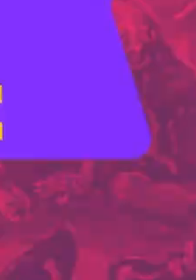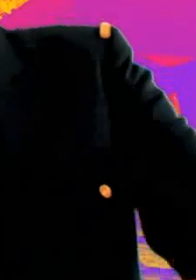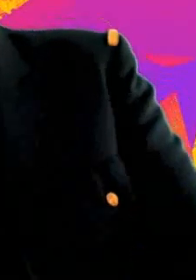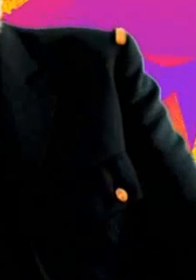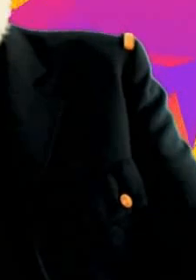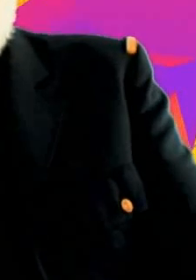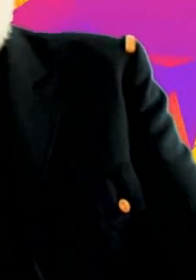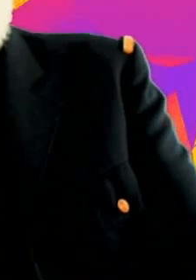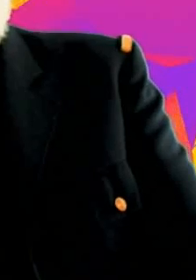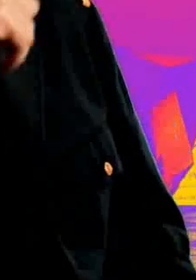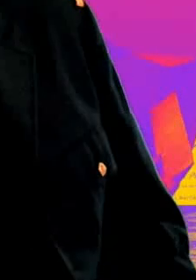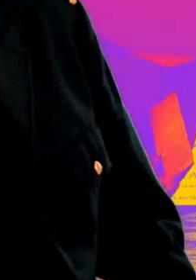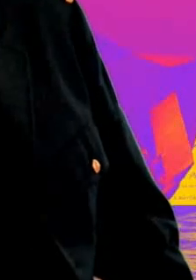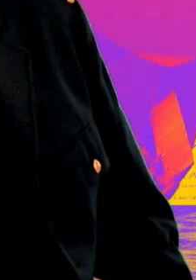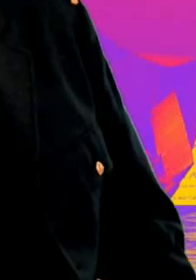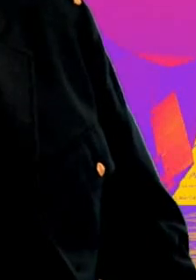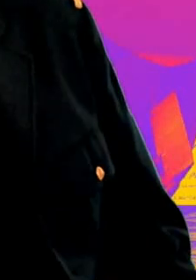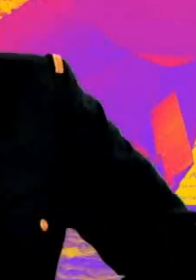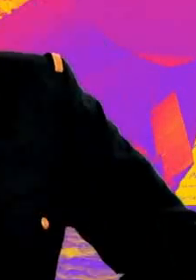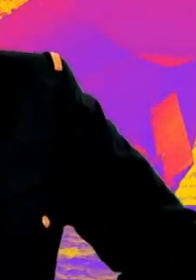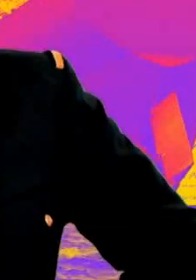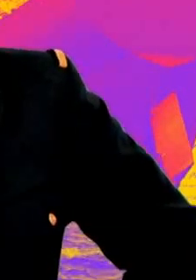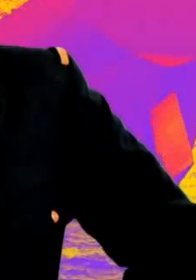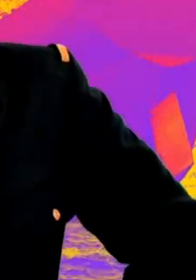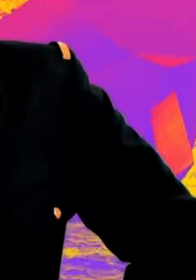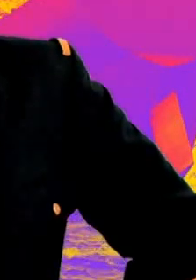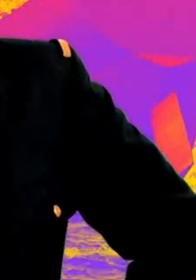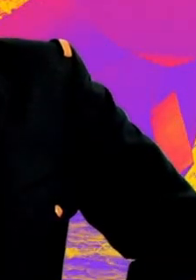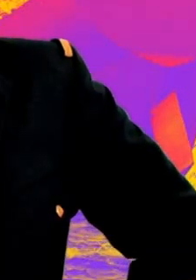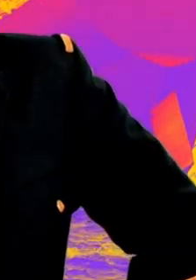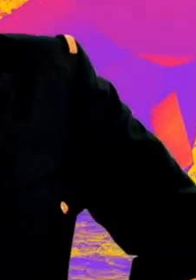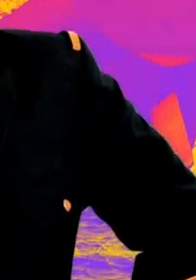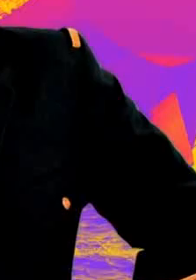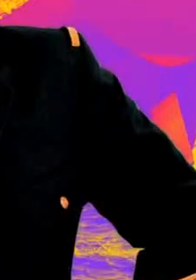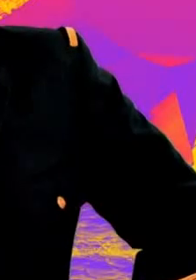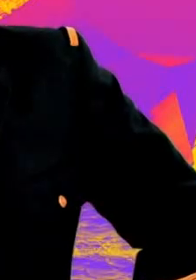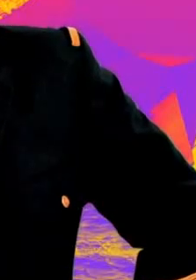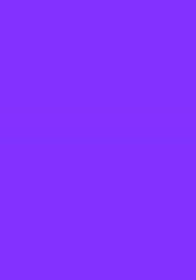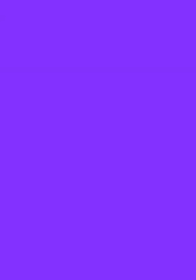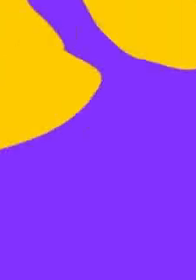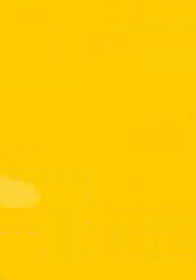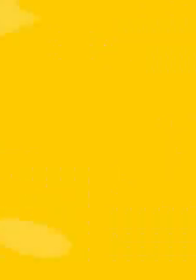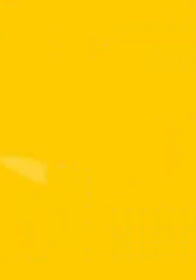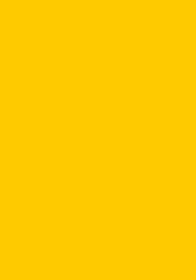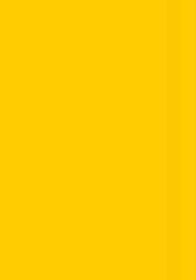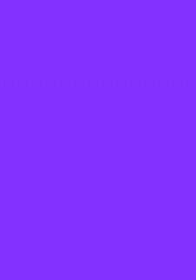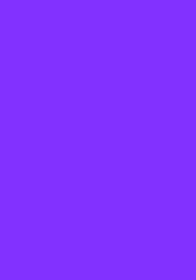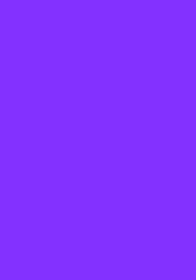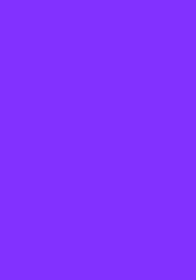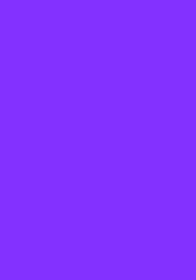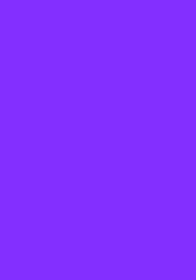resumen. Nos despedimos con el capitán Greg Mortimer y les pedimos encarecidamente que no hagan olas.